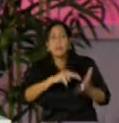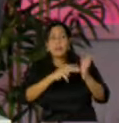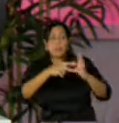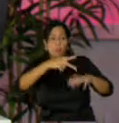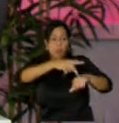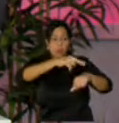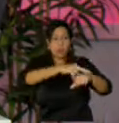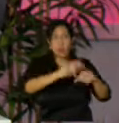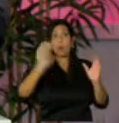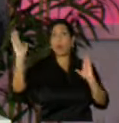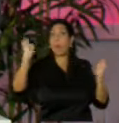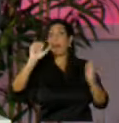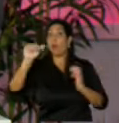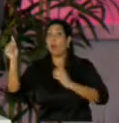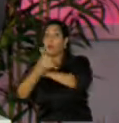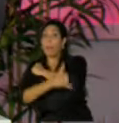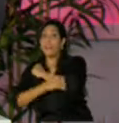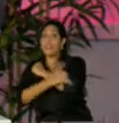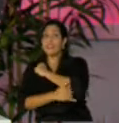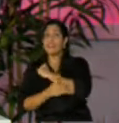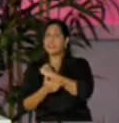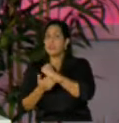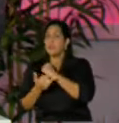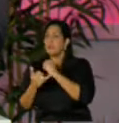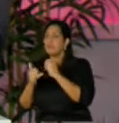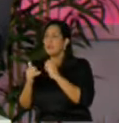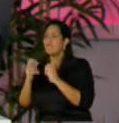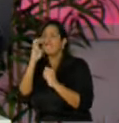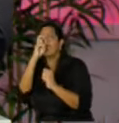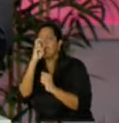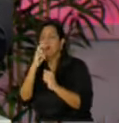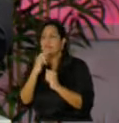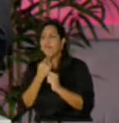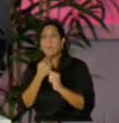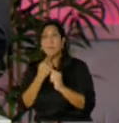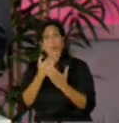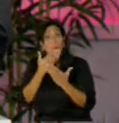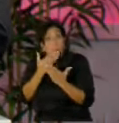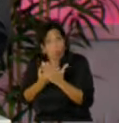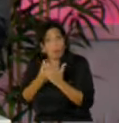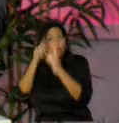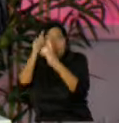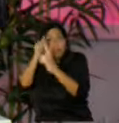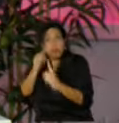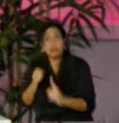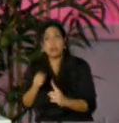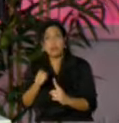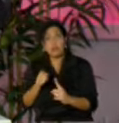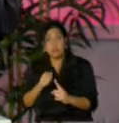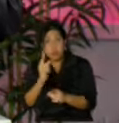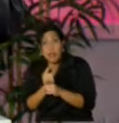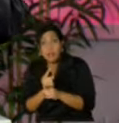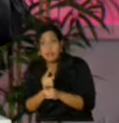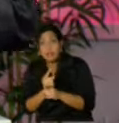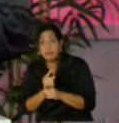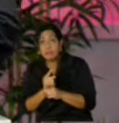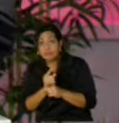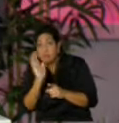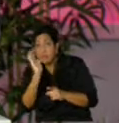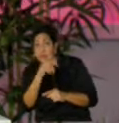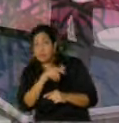lugares, en efecto, pues se han tomado unas medidas, pero ha sido un paso adelantado lo que aquí se ha hecho. ¿Lo podemos interpretar así? ¿Quién